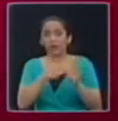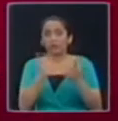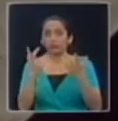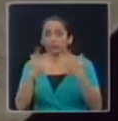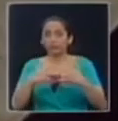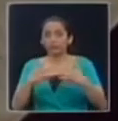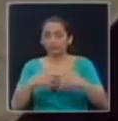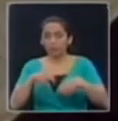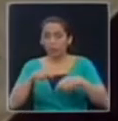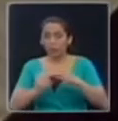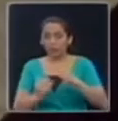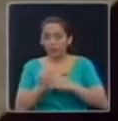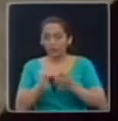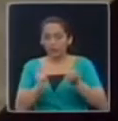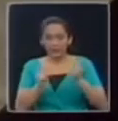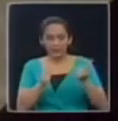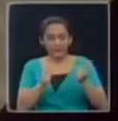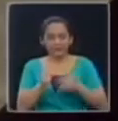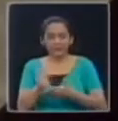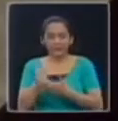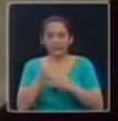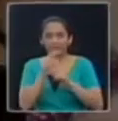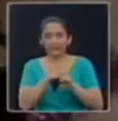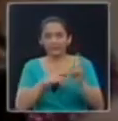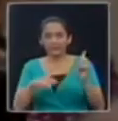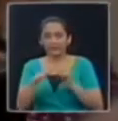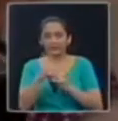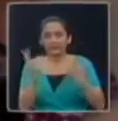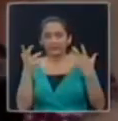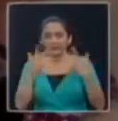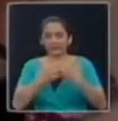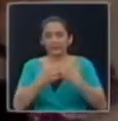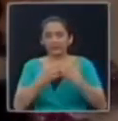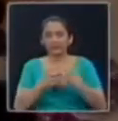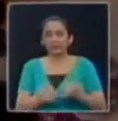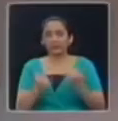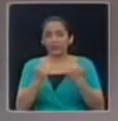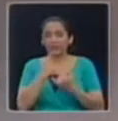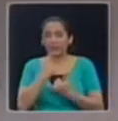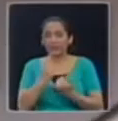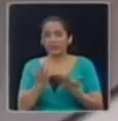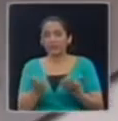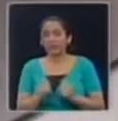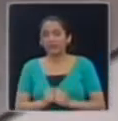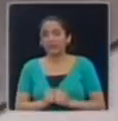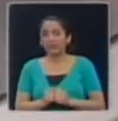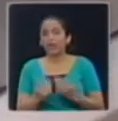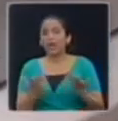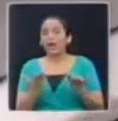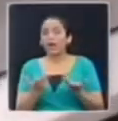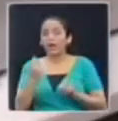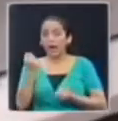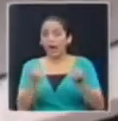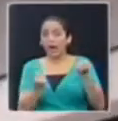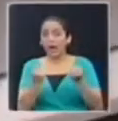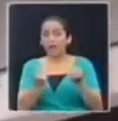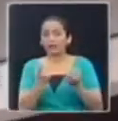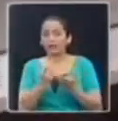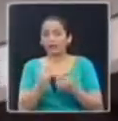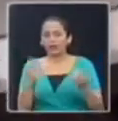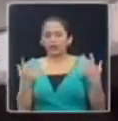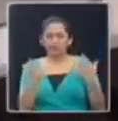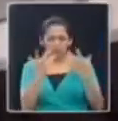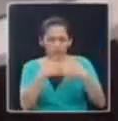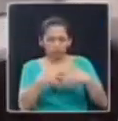tecnología. Complementando el programa se encuentra una apuesta en el crecimiento de la línea de vehículos híbridos y eléctricos, estos últimos